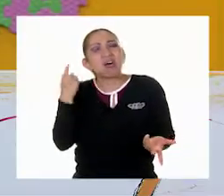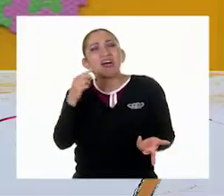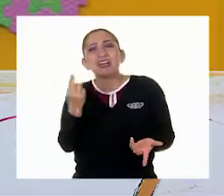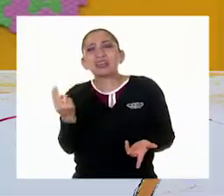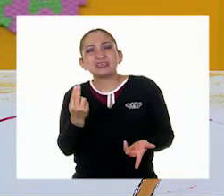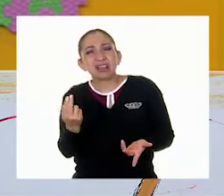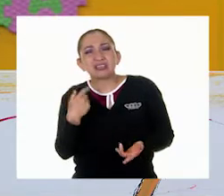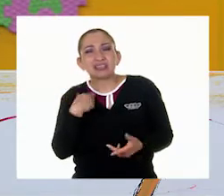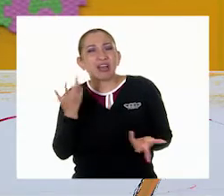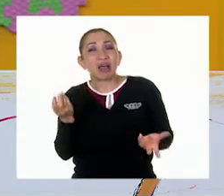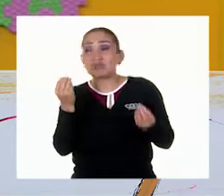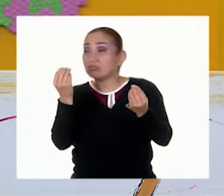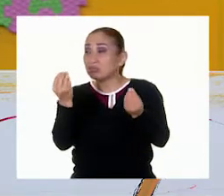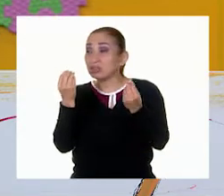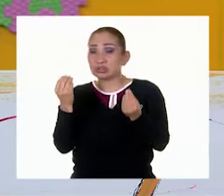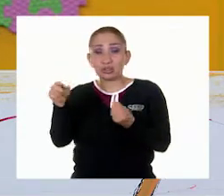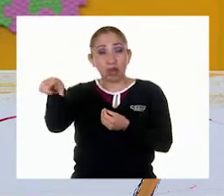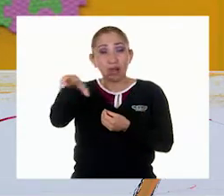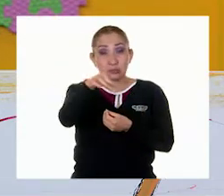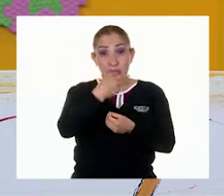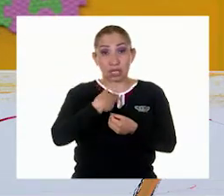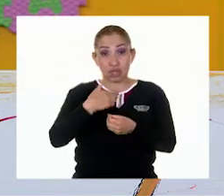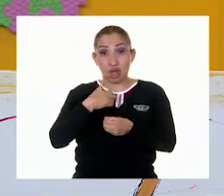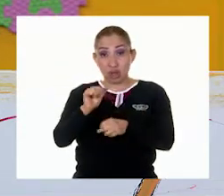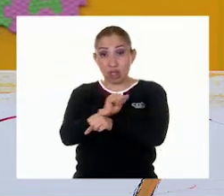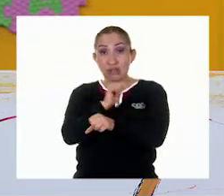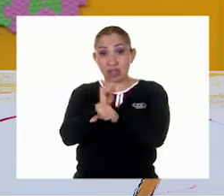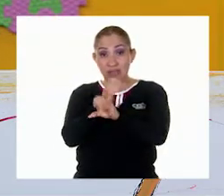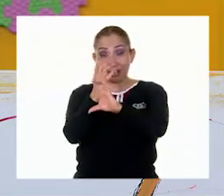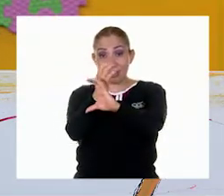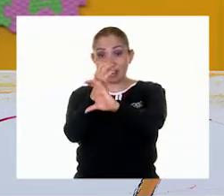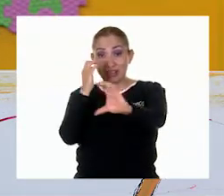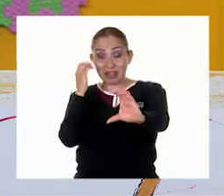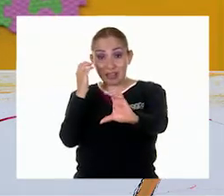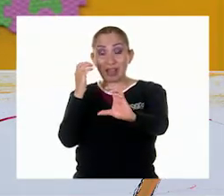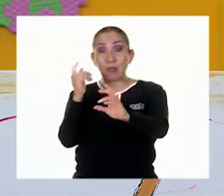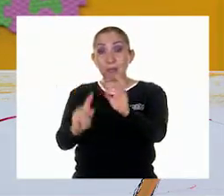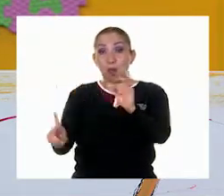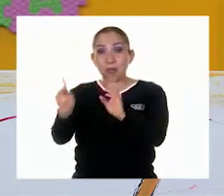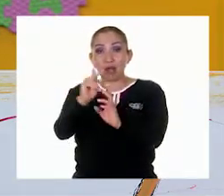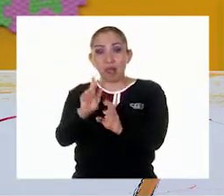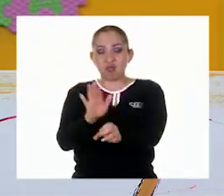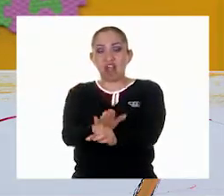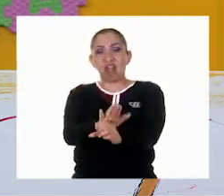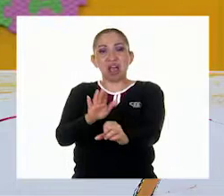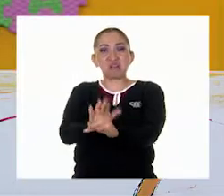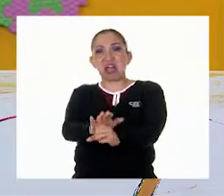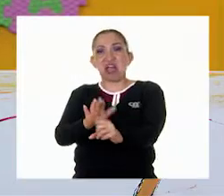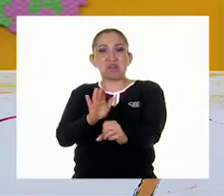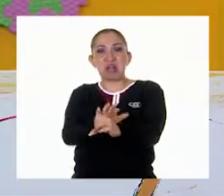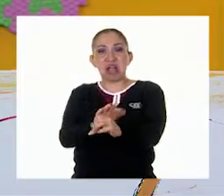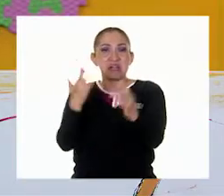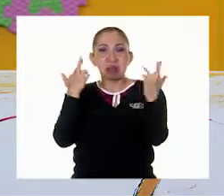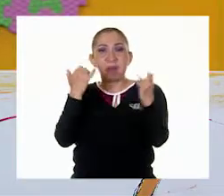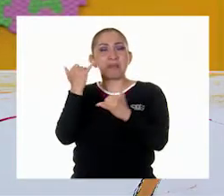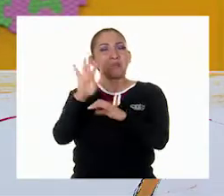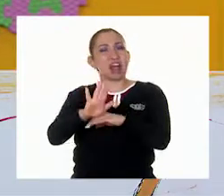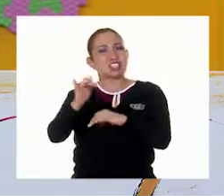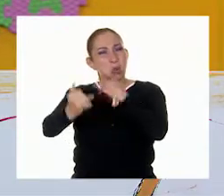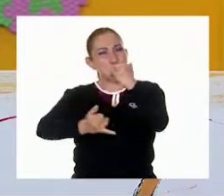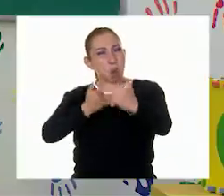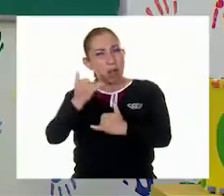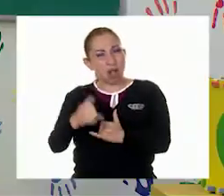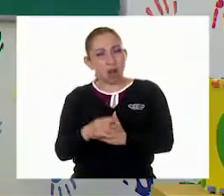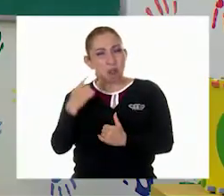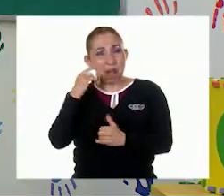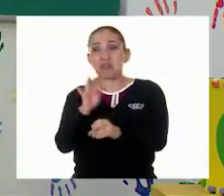también muchos conductores del transporte público y usan el claxon como si estuvieran jugando con él.